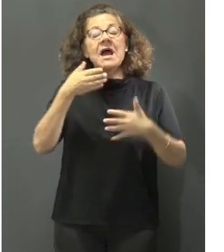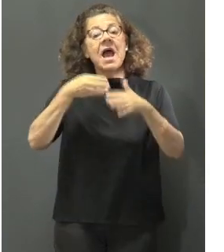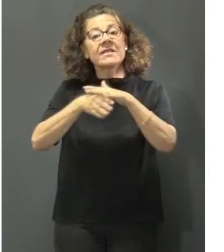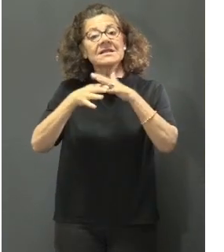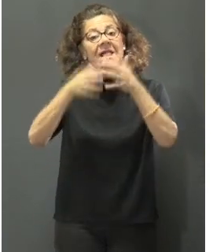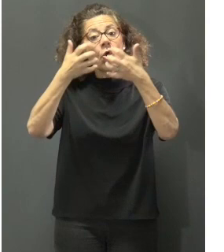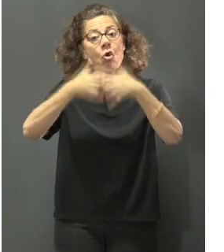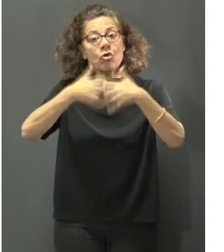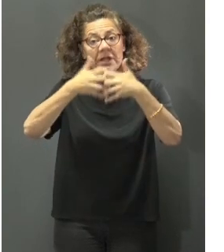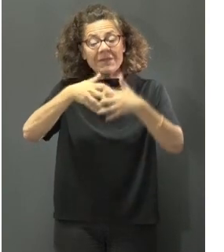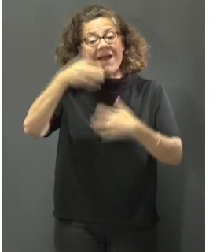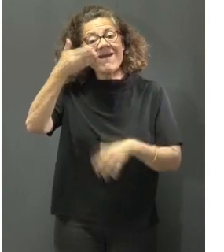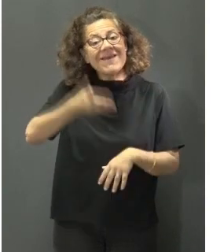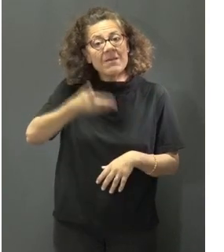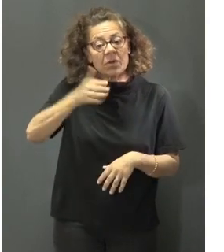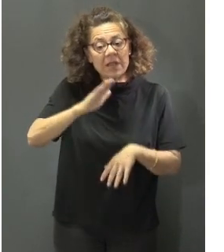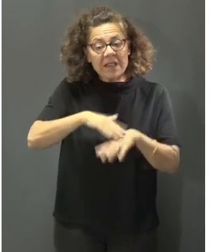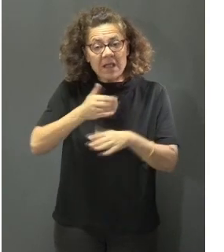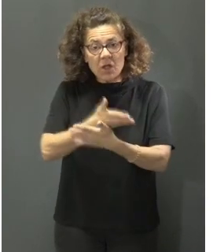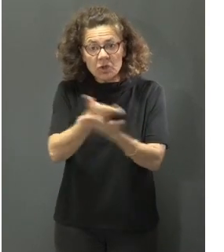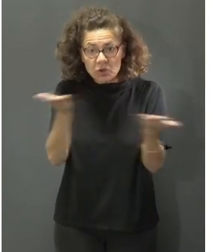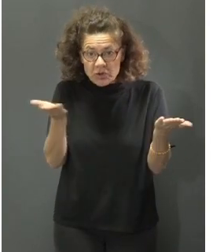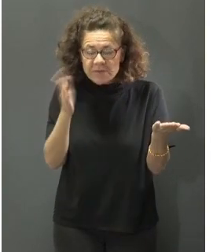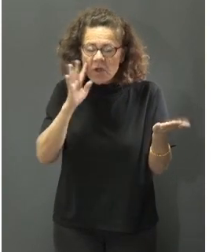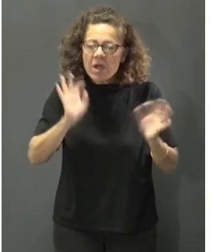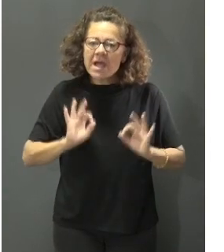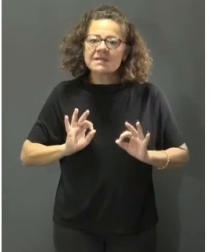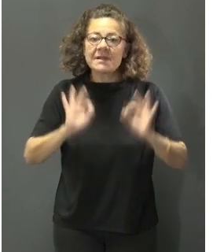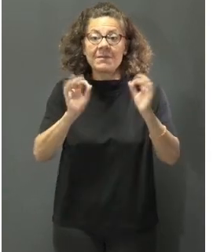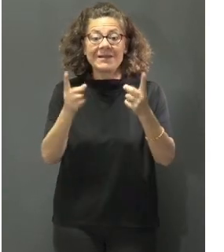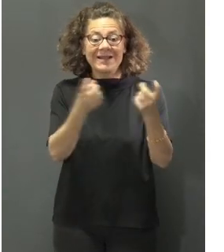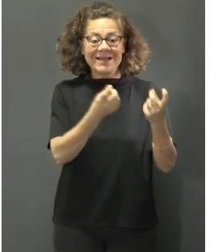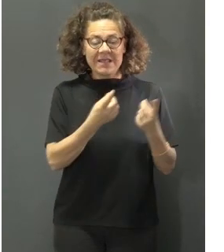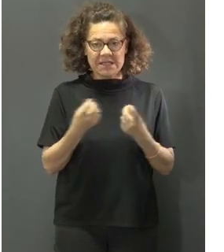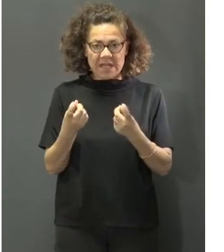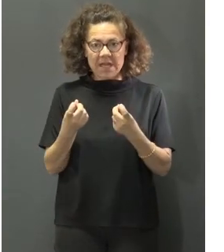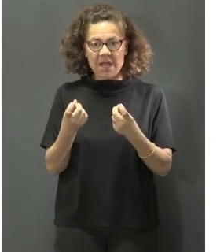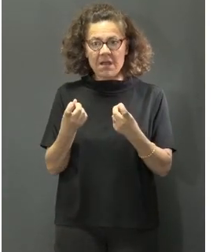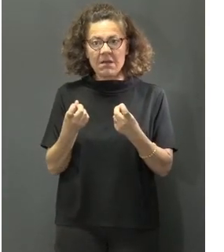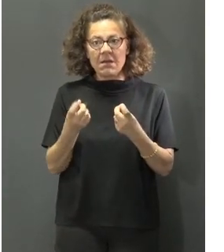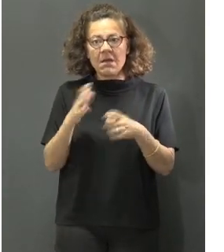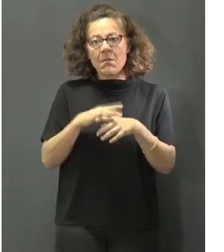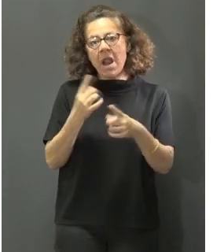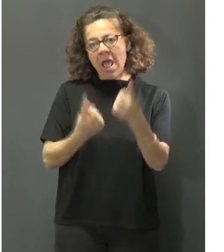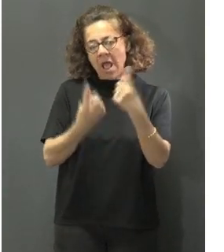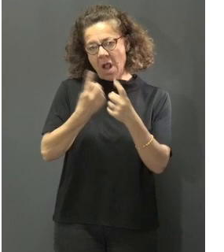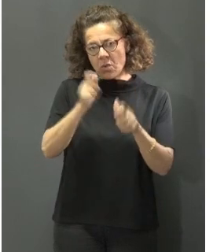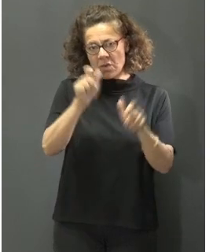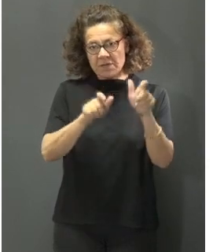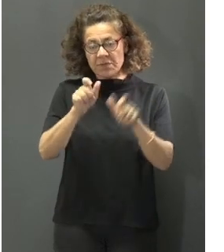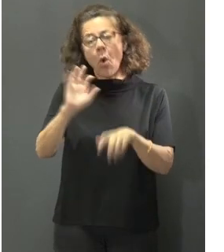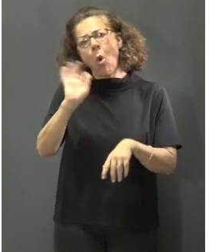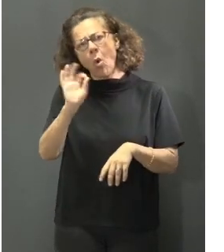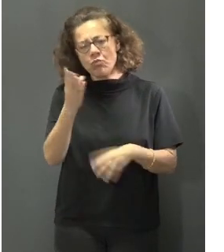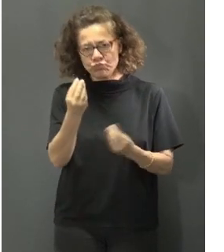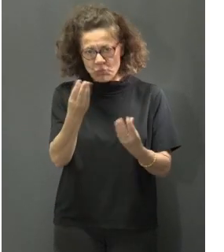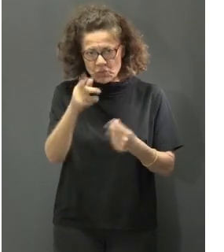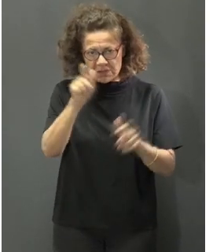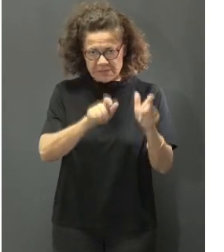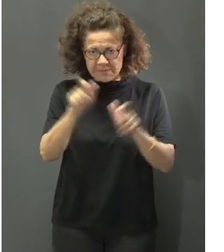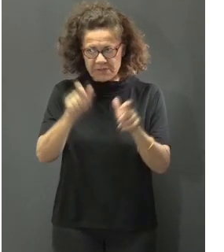cognitiva importante para todos, pero especialmente necesaria, desde luego, para algunas personas o muchas